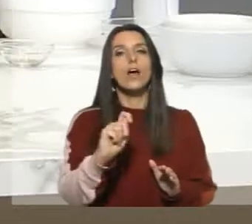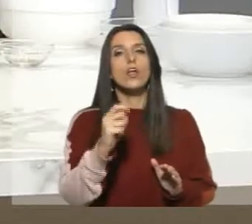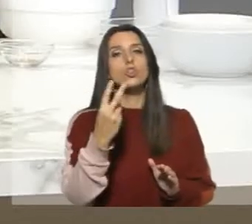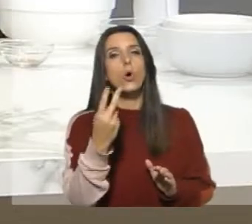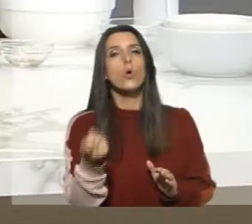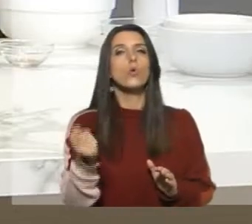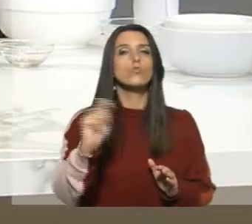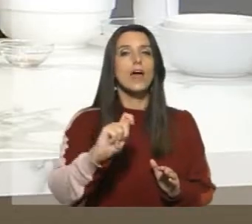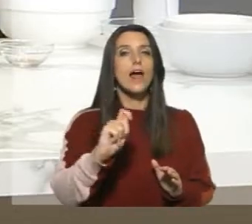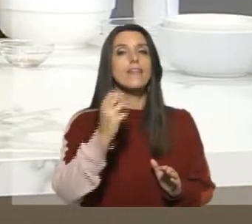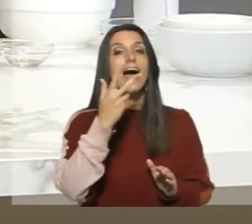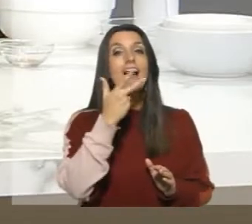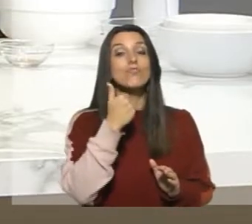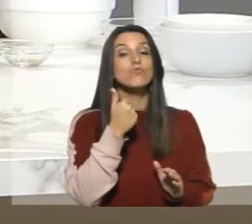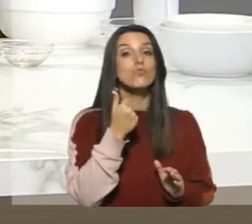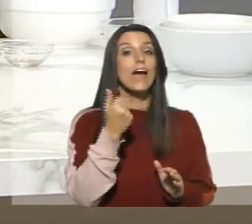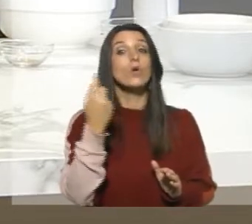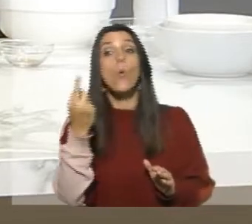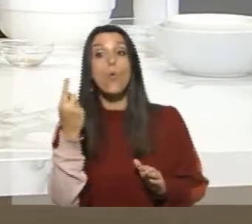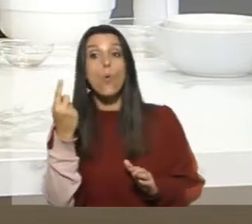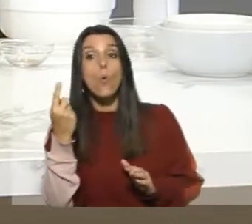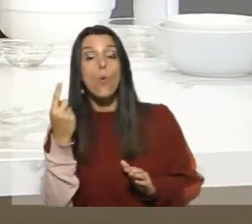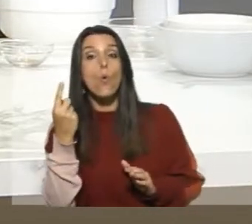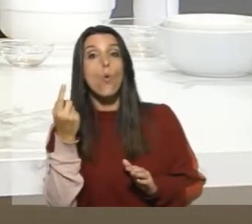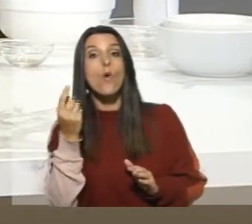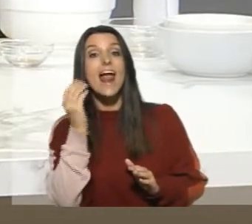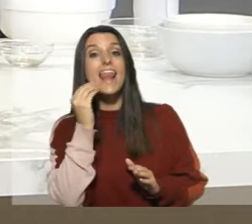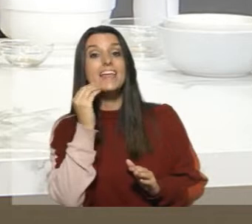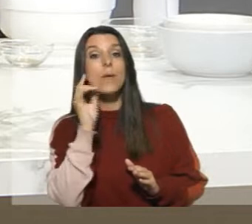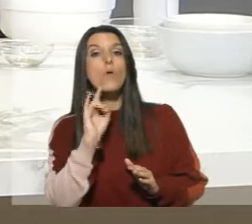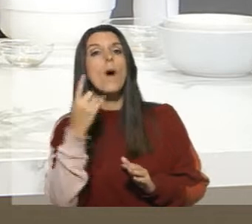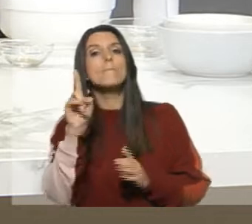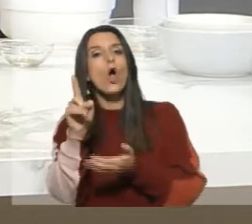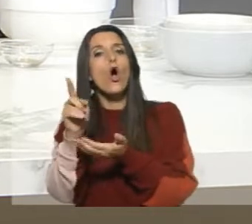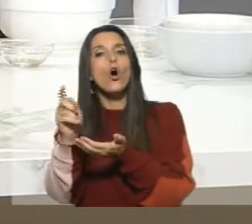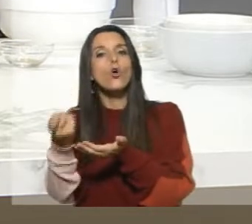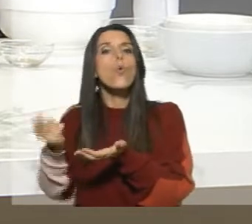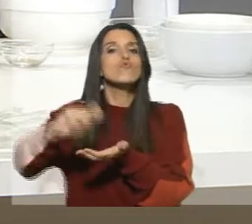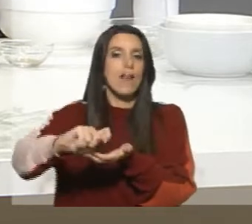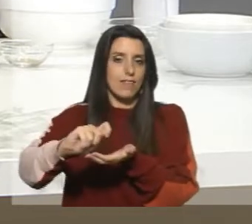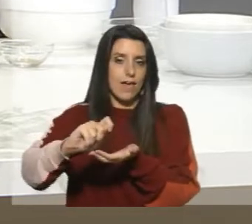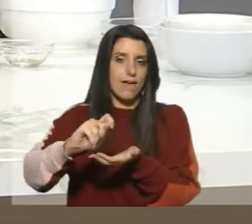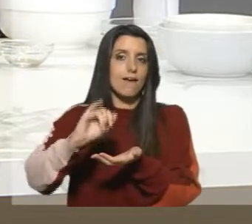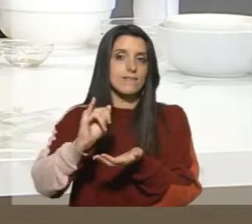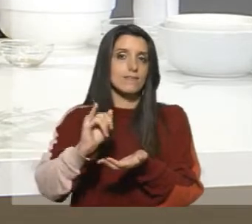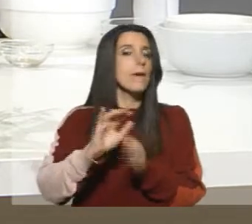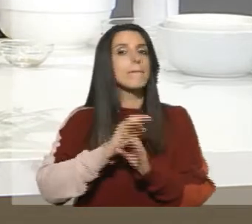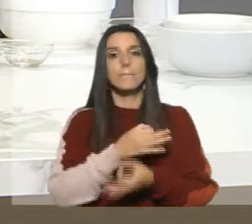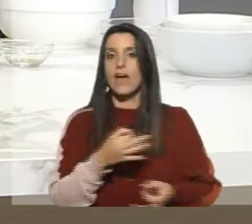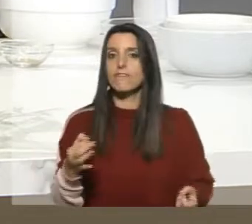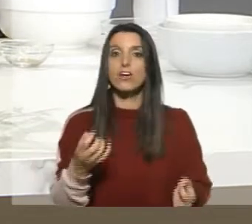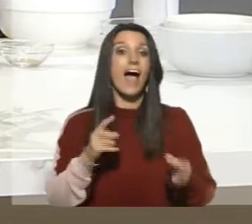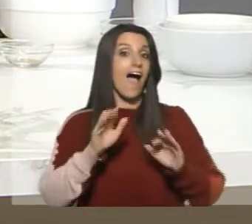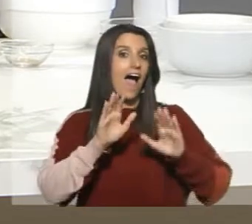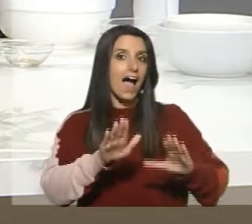son dos cucharadas de azúcar impalpable y una cucharada sopera de leche en polvo. Una cucharada. Una cucharada de leche en polvo. Ahí está. Perfecto. Así como